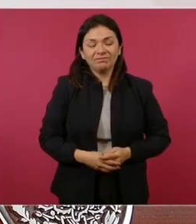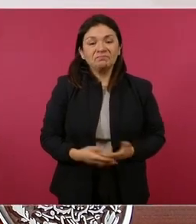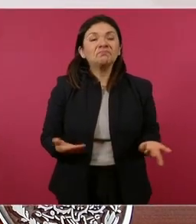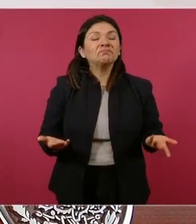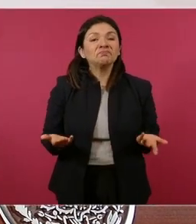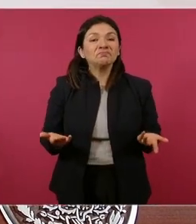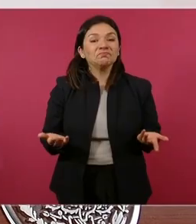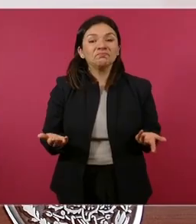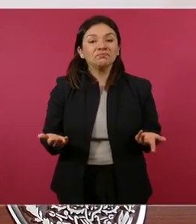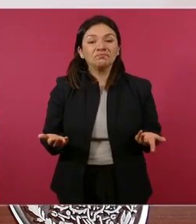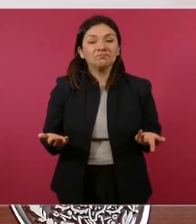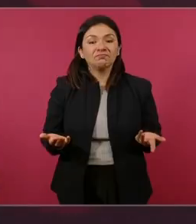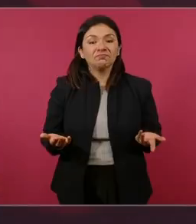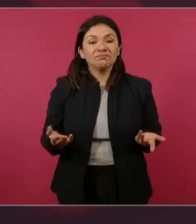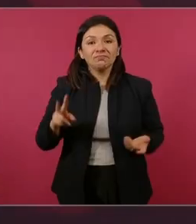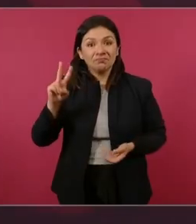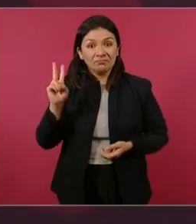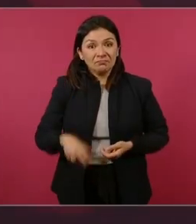No hay